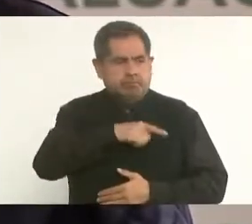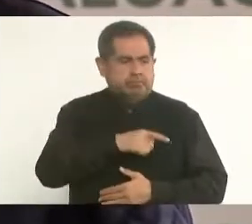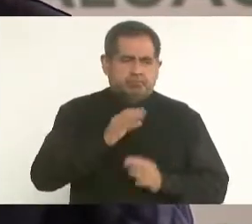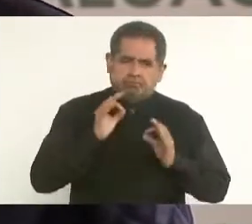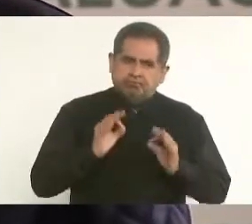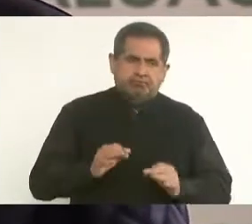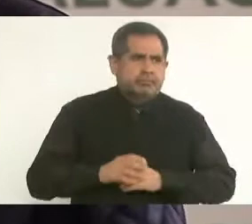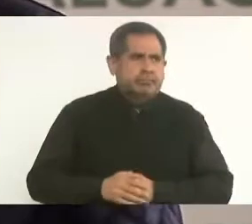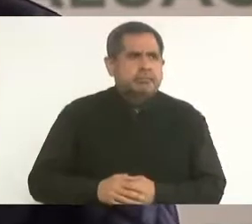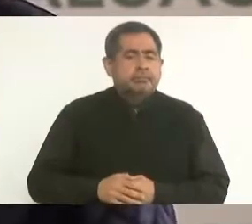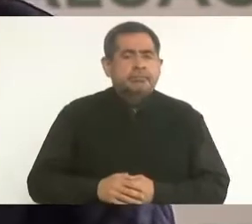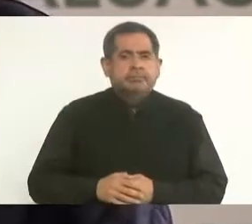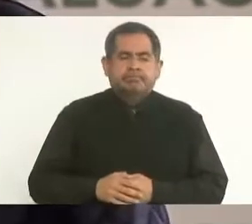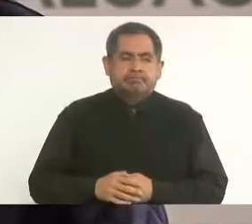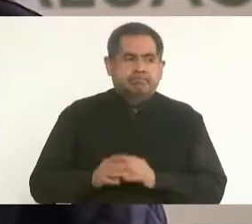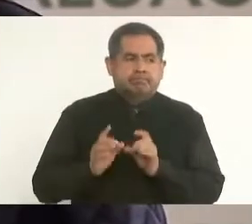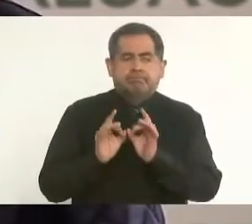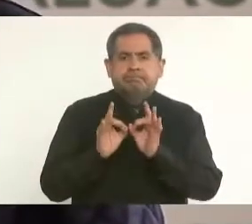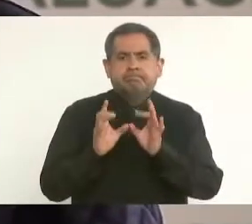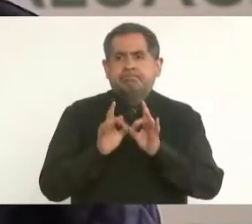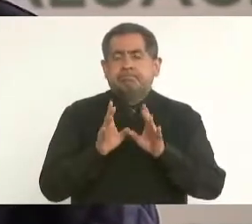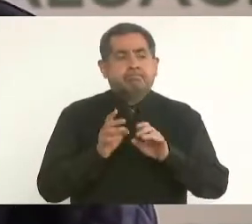Por la pandemia